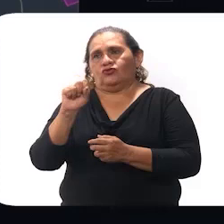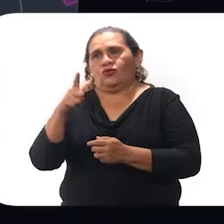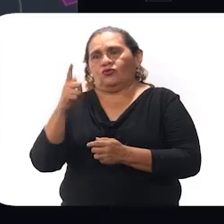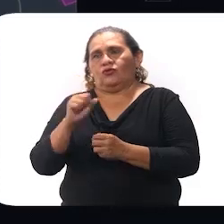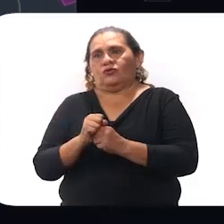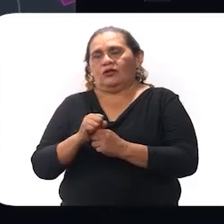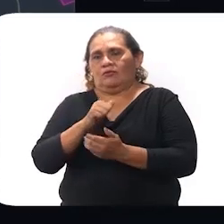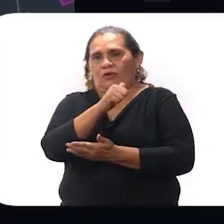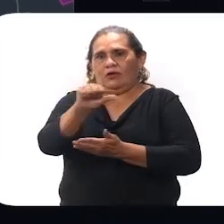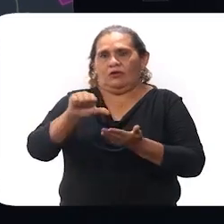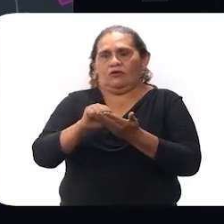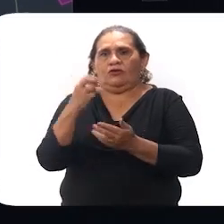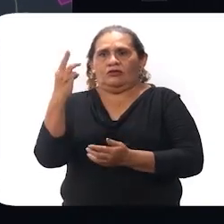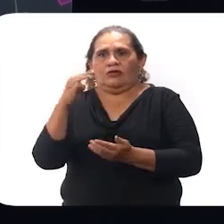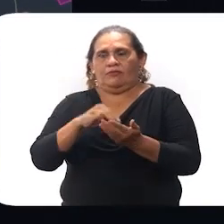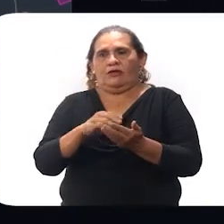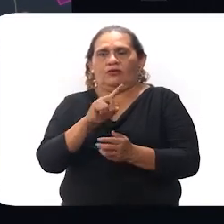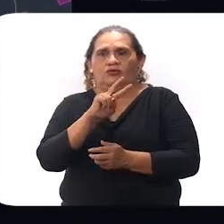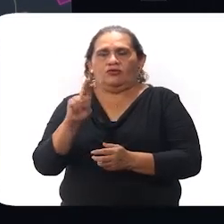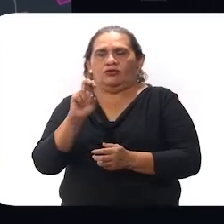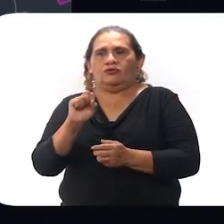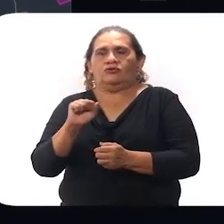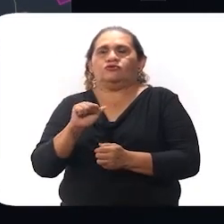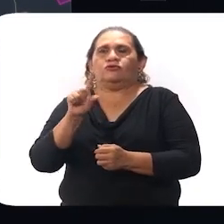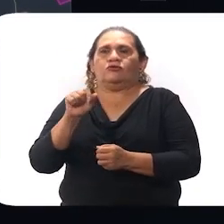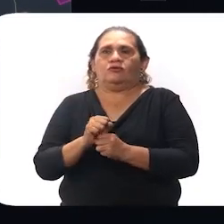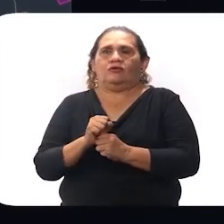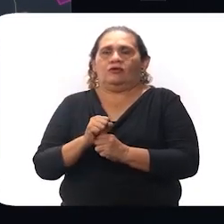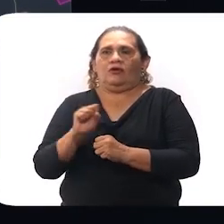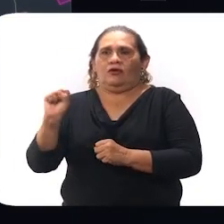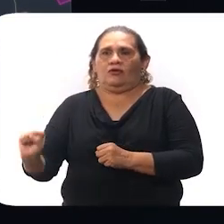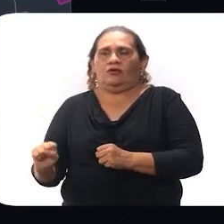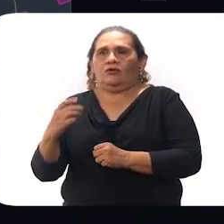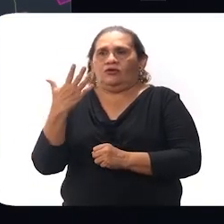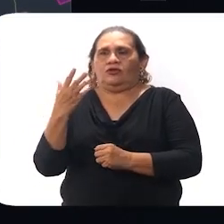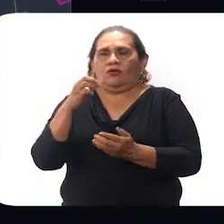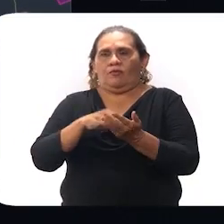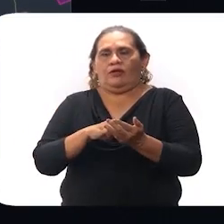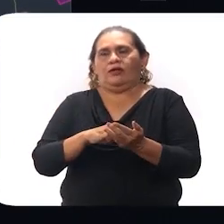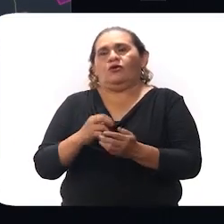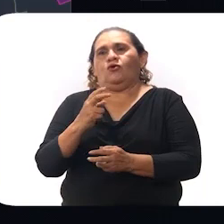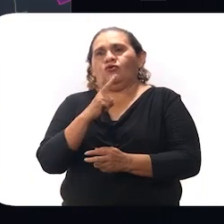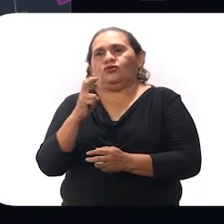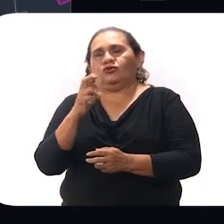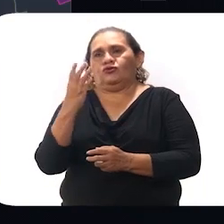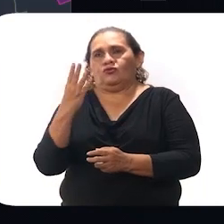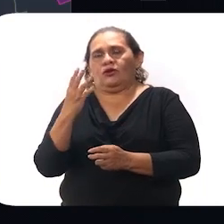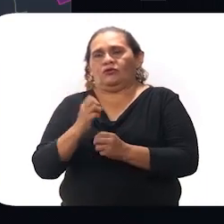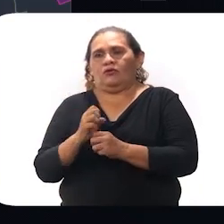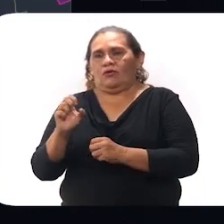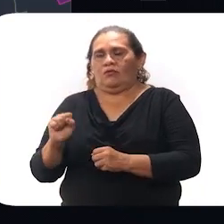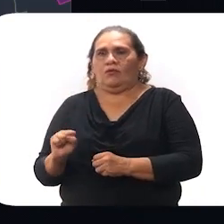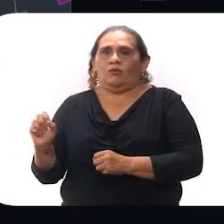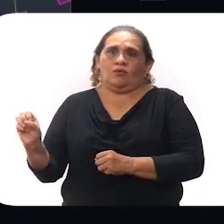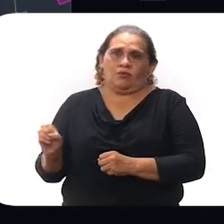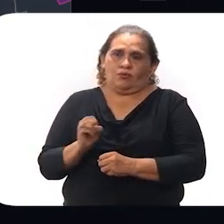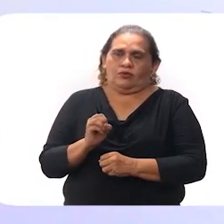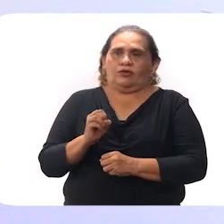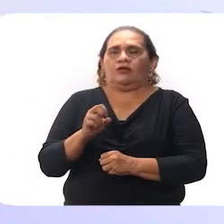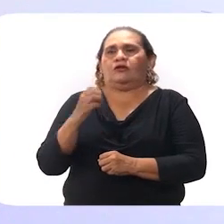centro, 3.382, en la zona sur, 5.204, en la zona poniente,